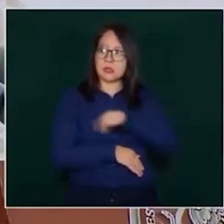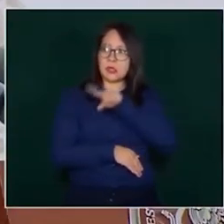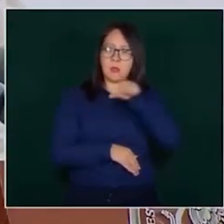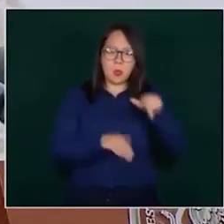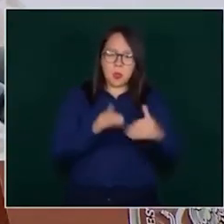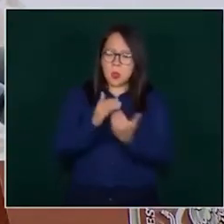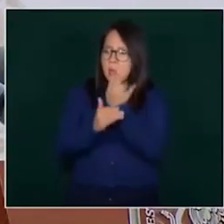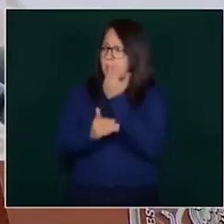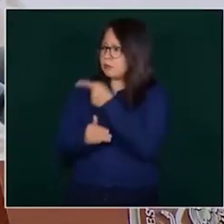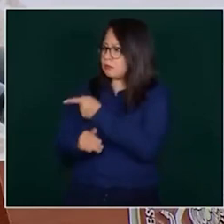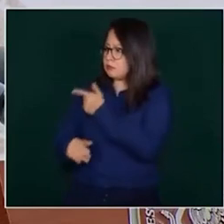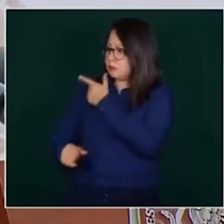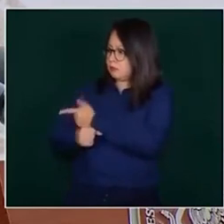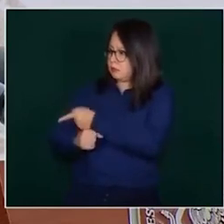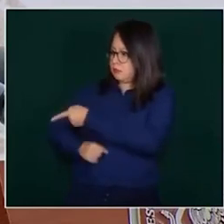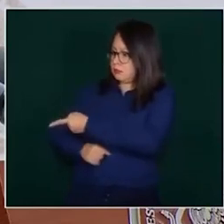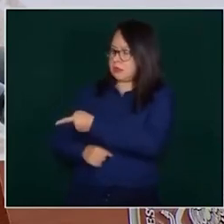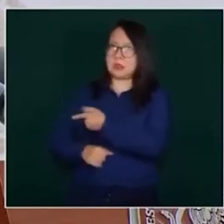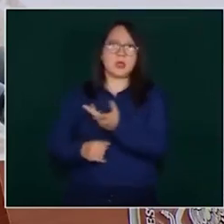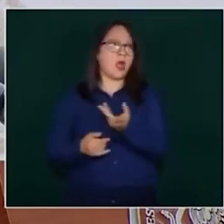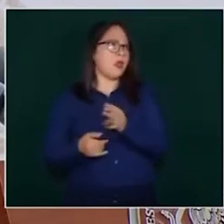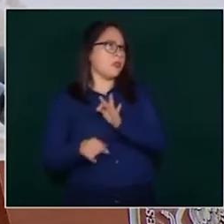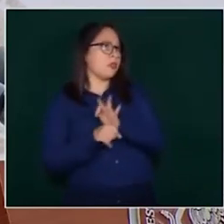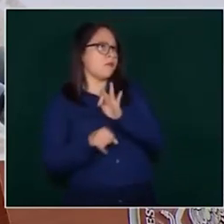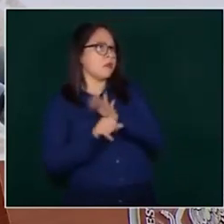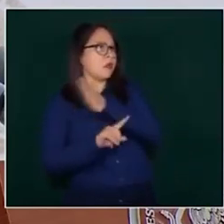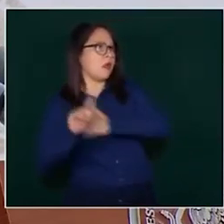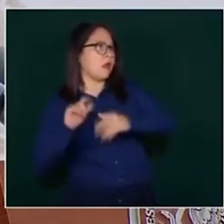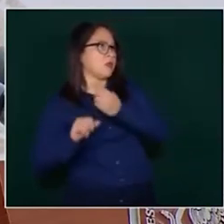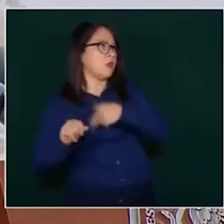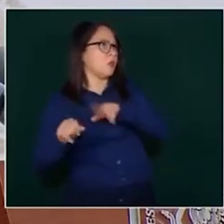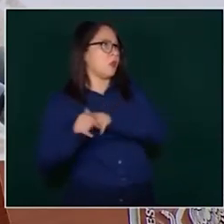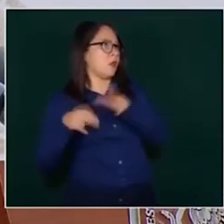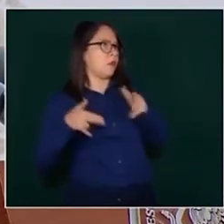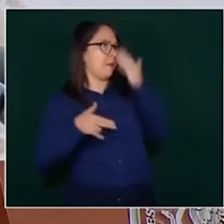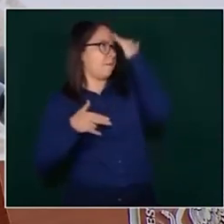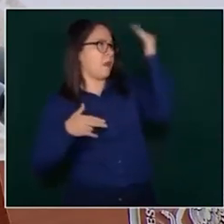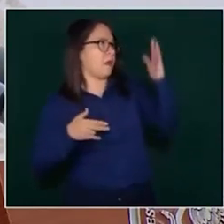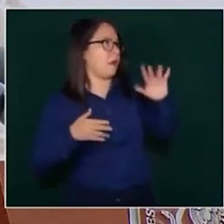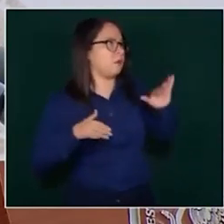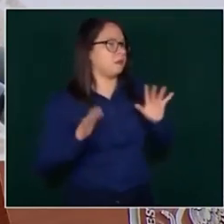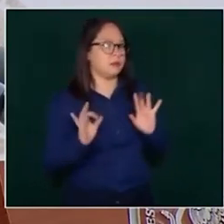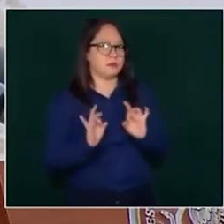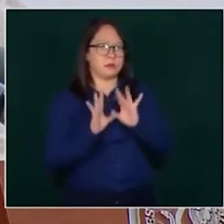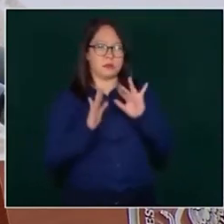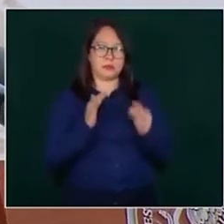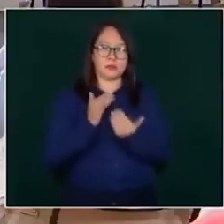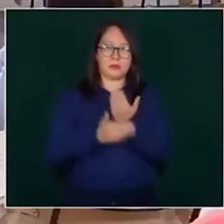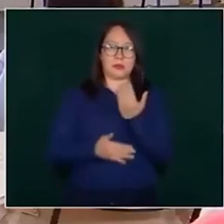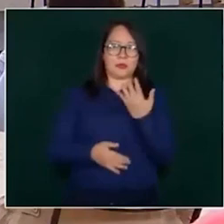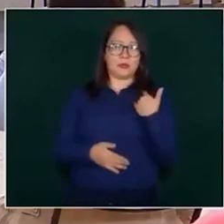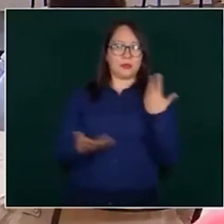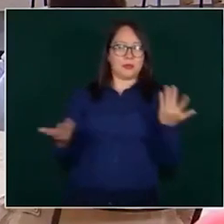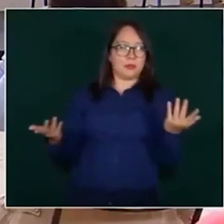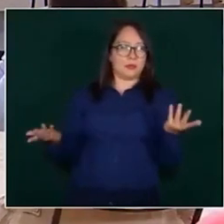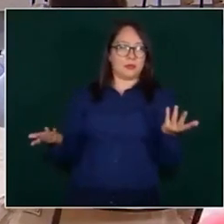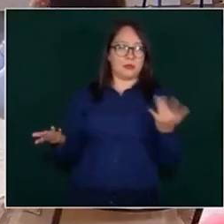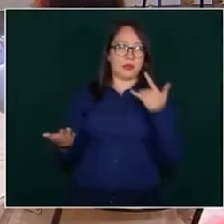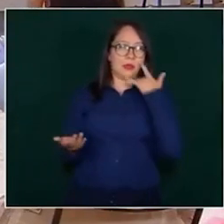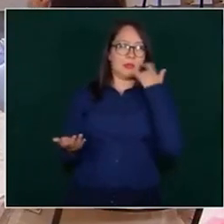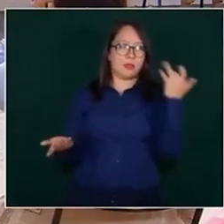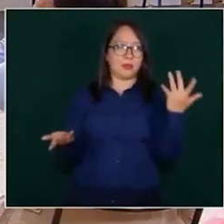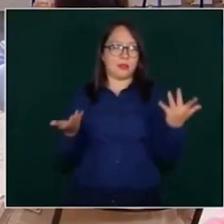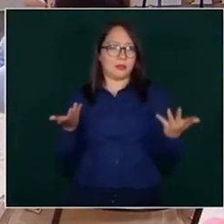día siguiente, de pura casualidad. Pero les voy a poner otro caso.